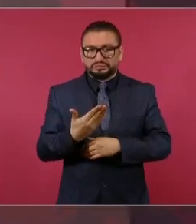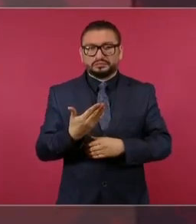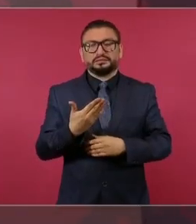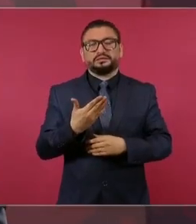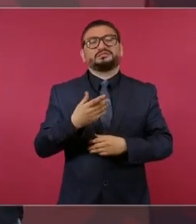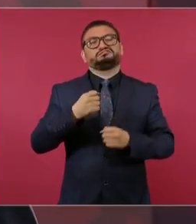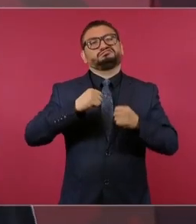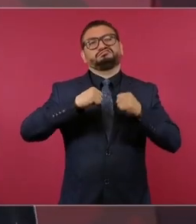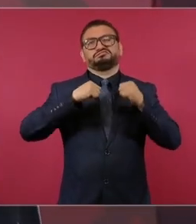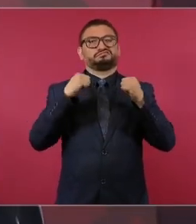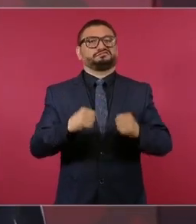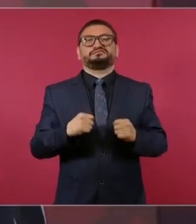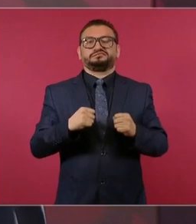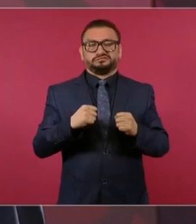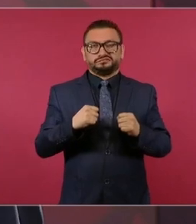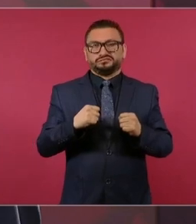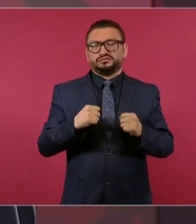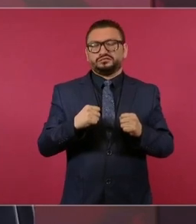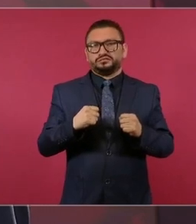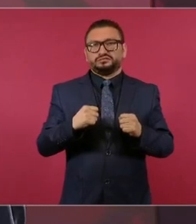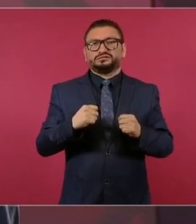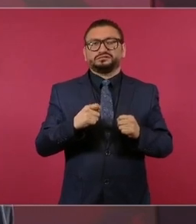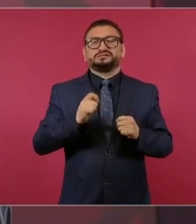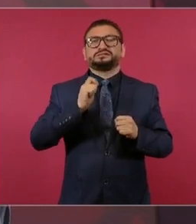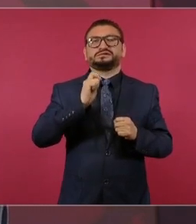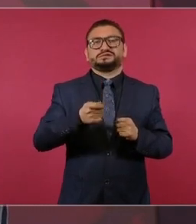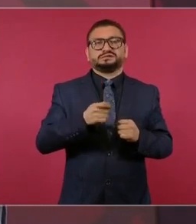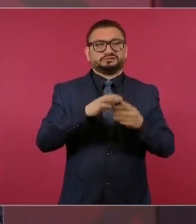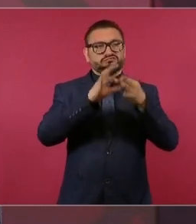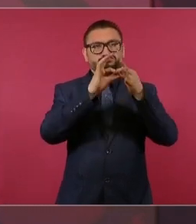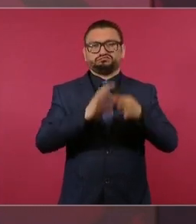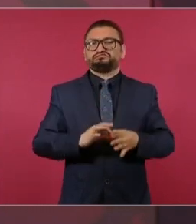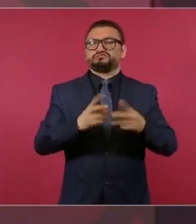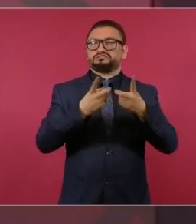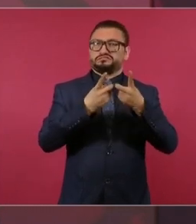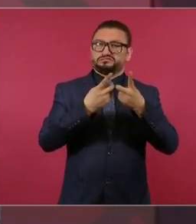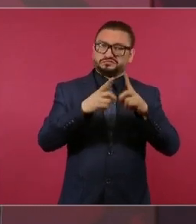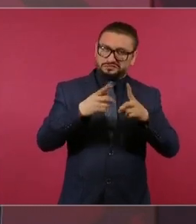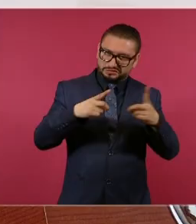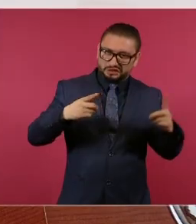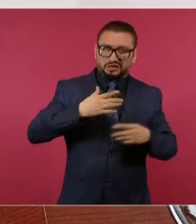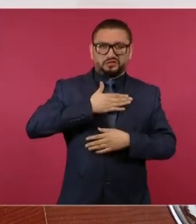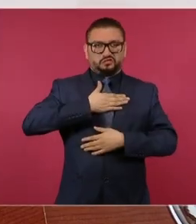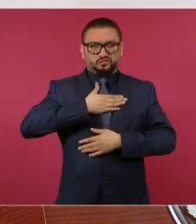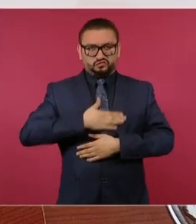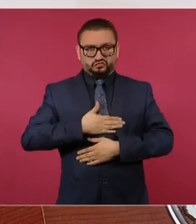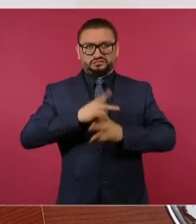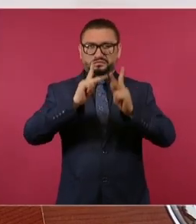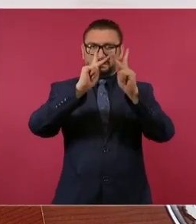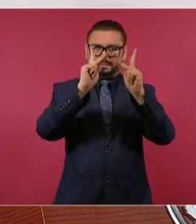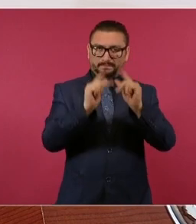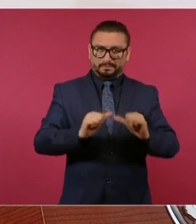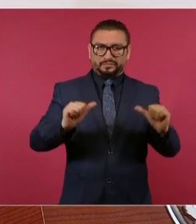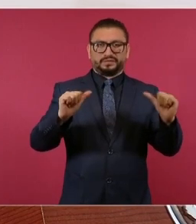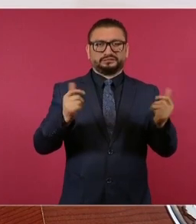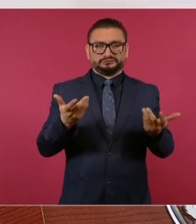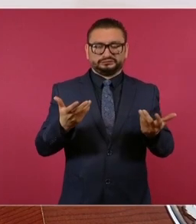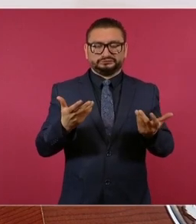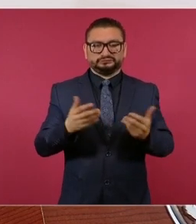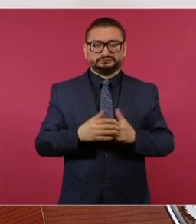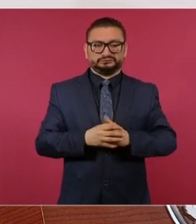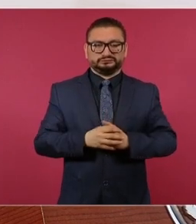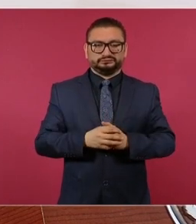se garantiza el desarrollo con justicia, con paz,